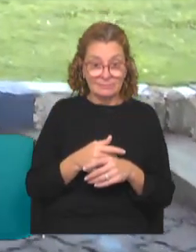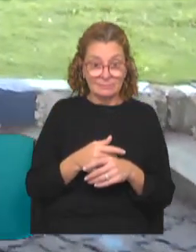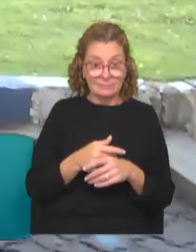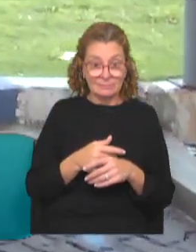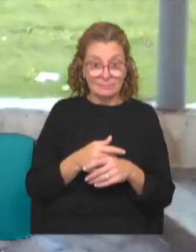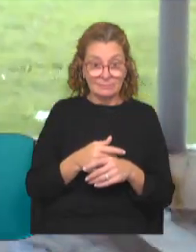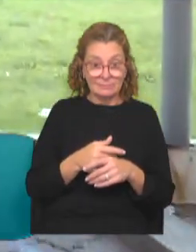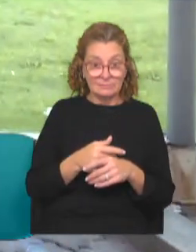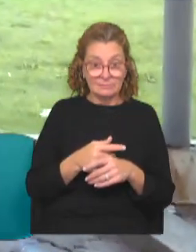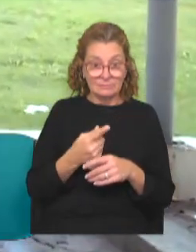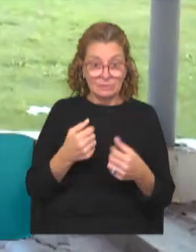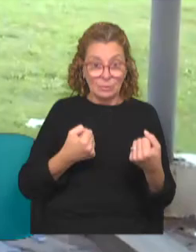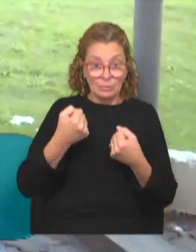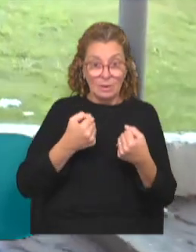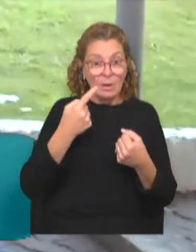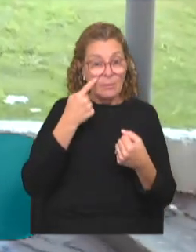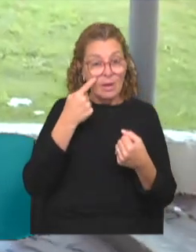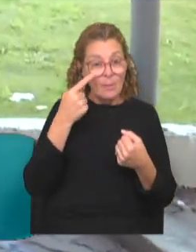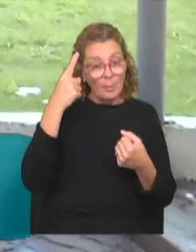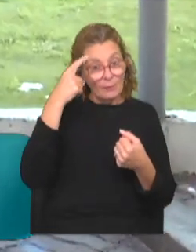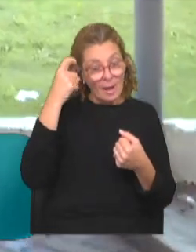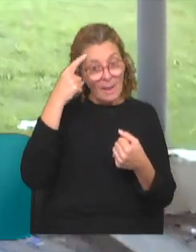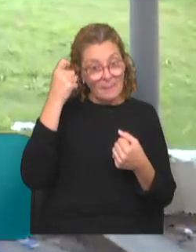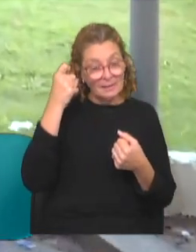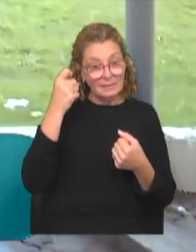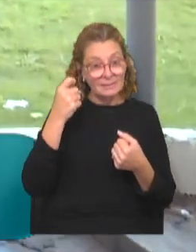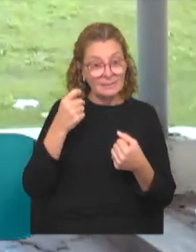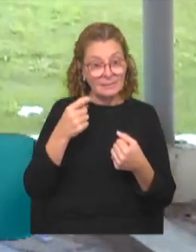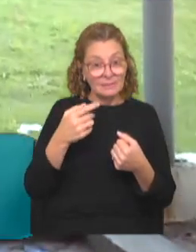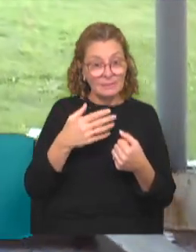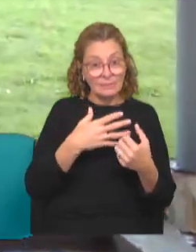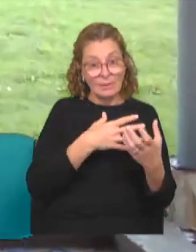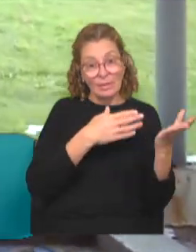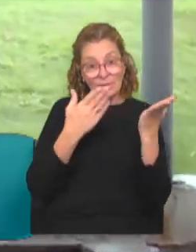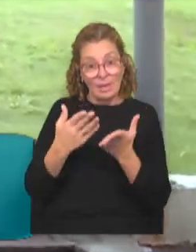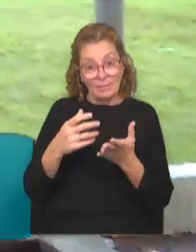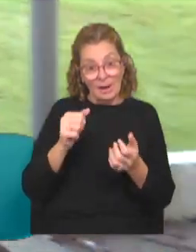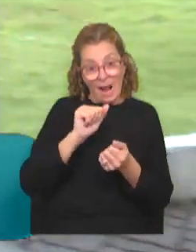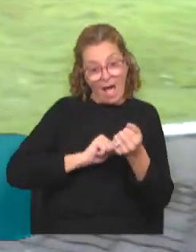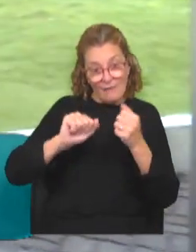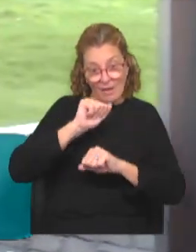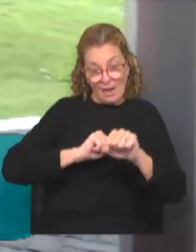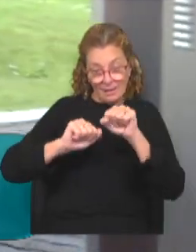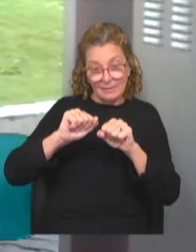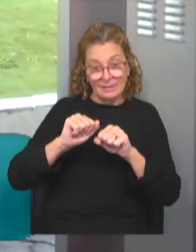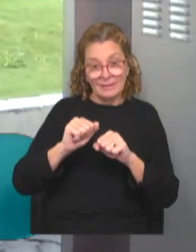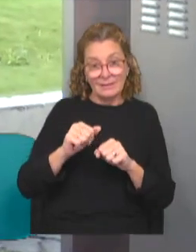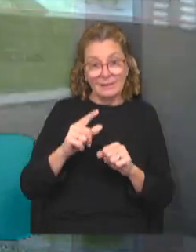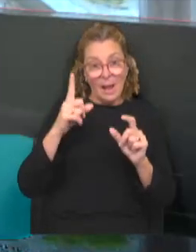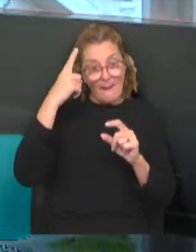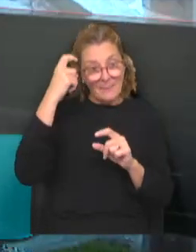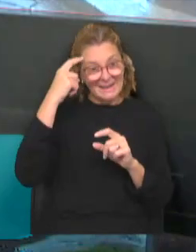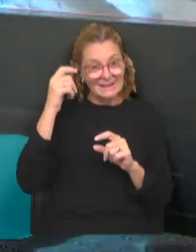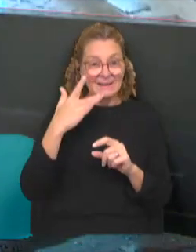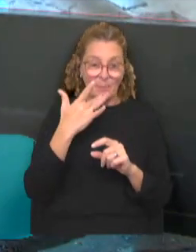Bueno, cuando tenga un auto voy a venir a probar la experiencia. Muy bien. O me lo podés prestar vos, Fito, y te lo lavo. ¿Cómo no? Es una experiencia exótica,